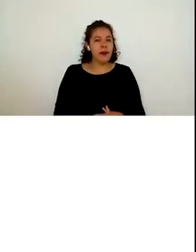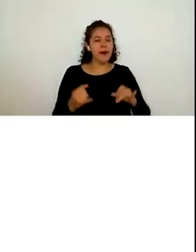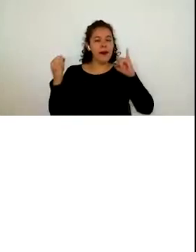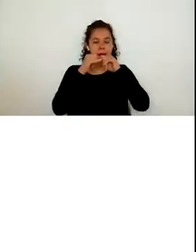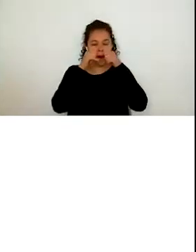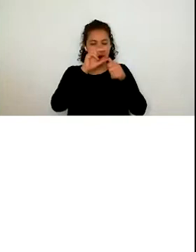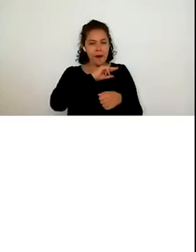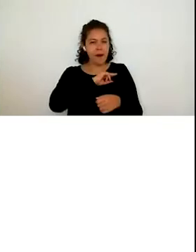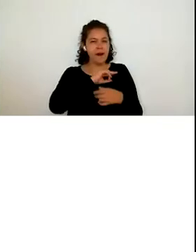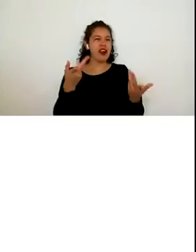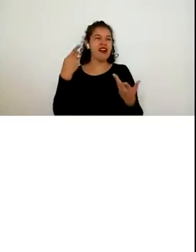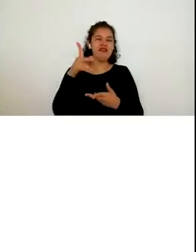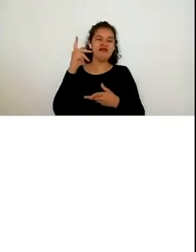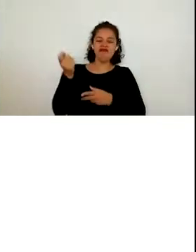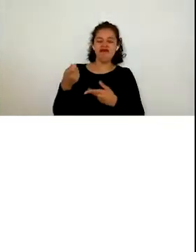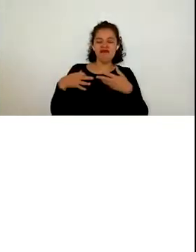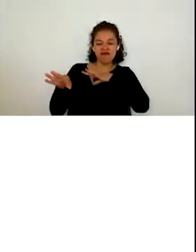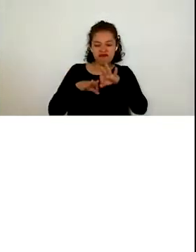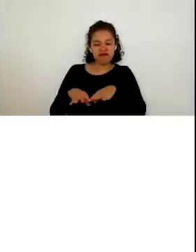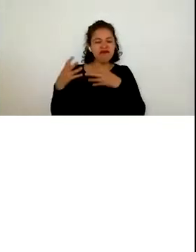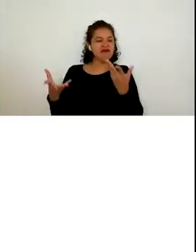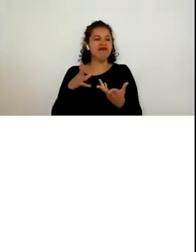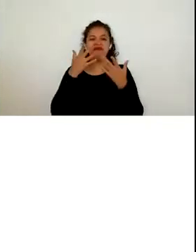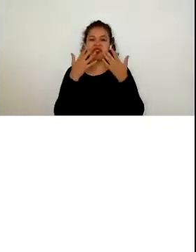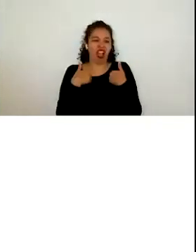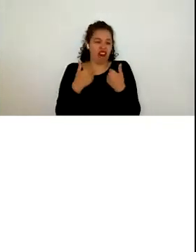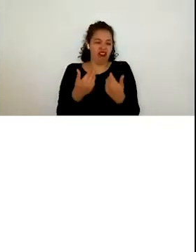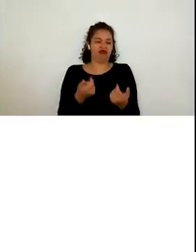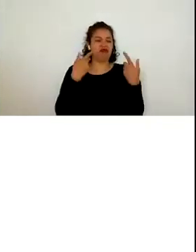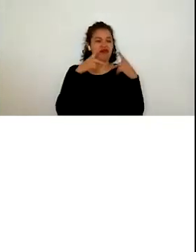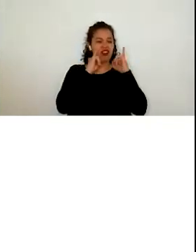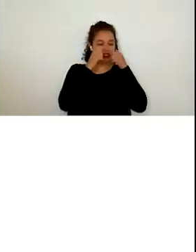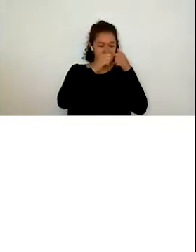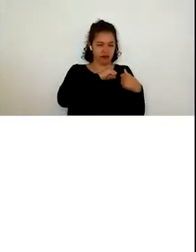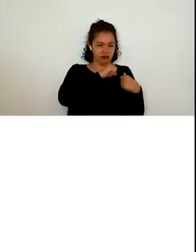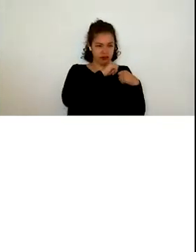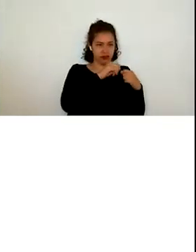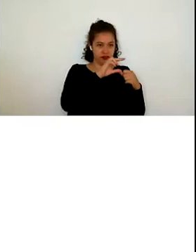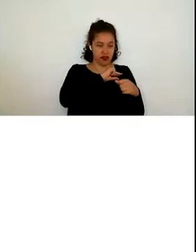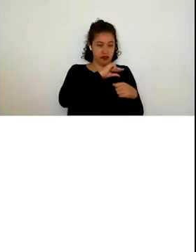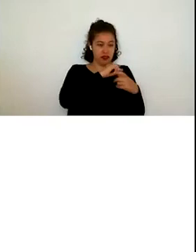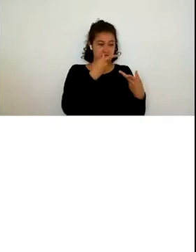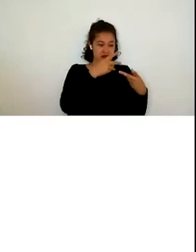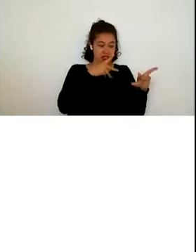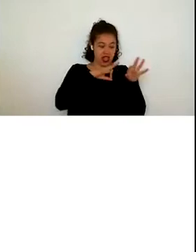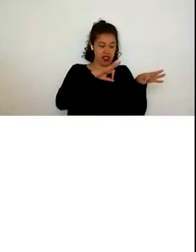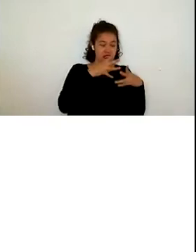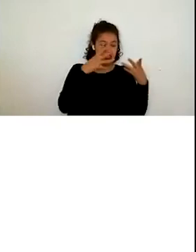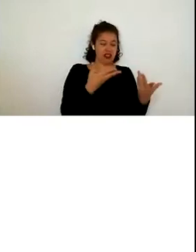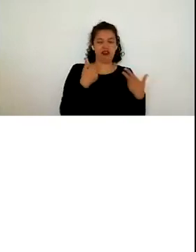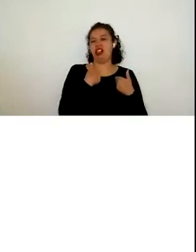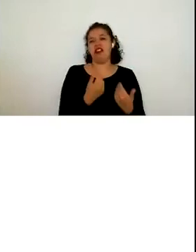asistencia privada, las funciones de la Junta de Asistencia Privada. Entonces, la verdad es que sí es mucha labor de